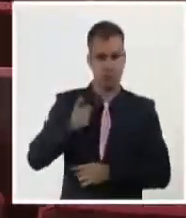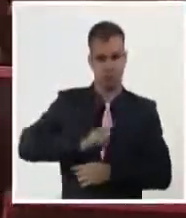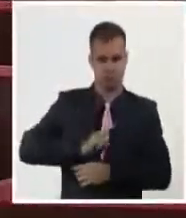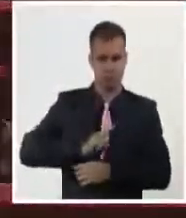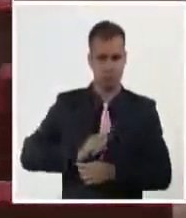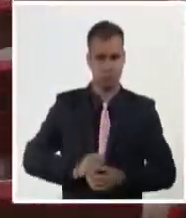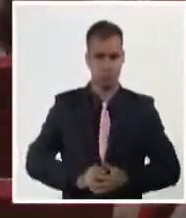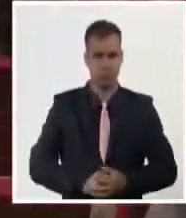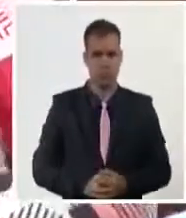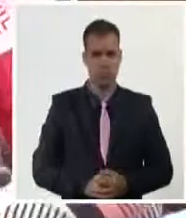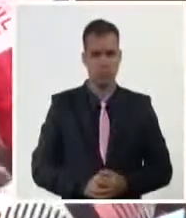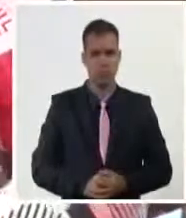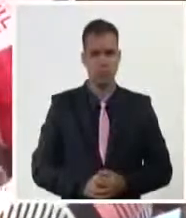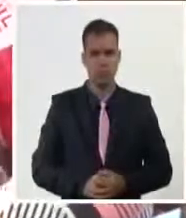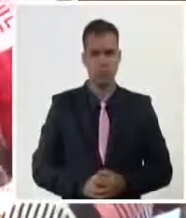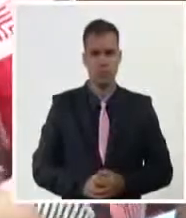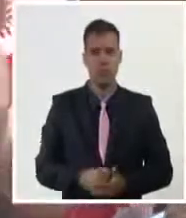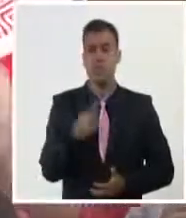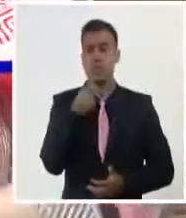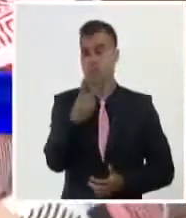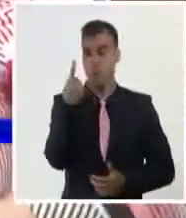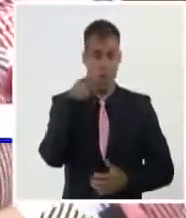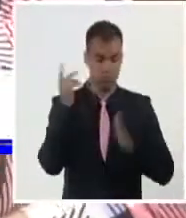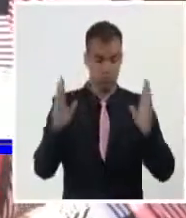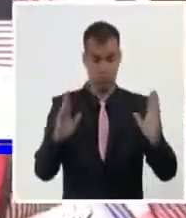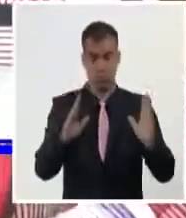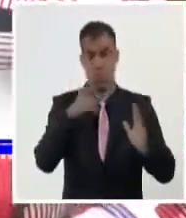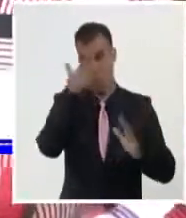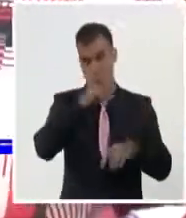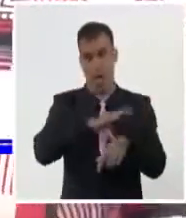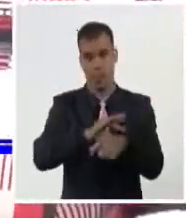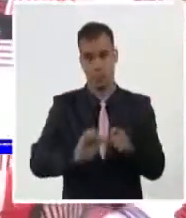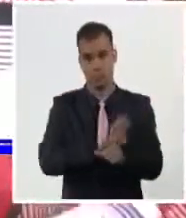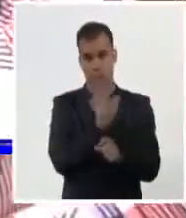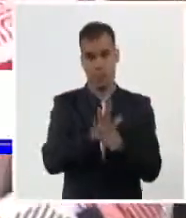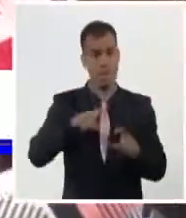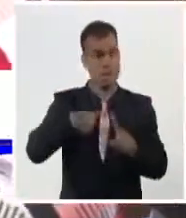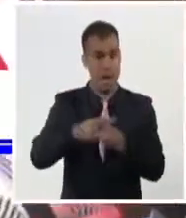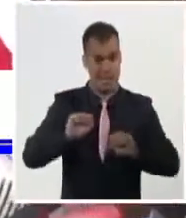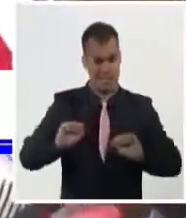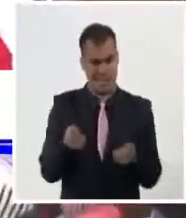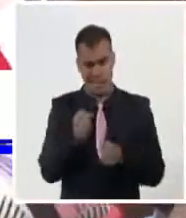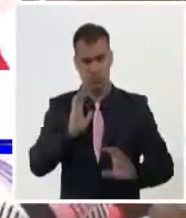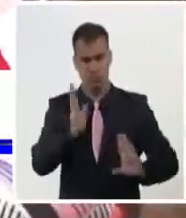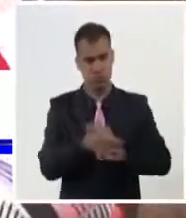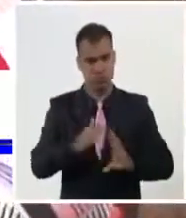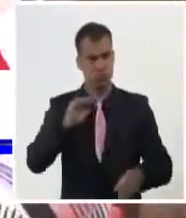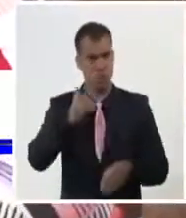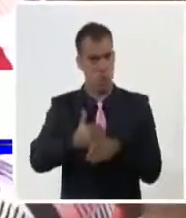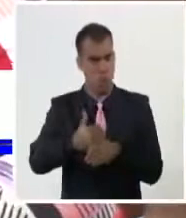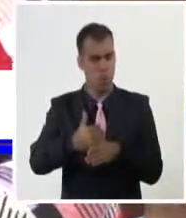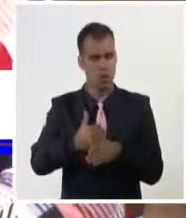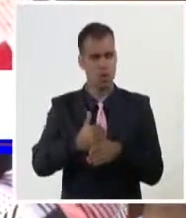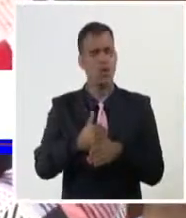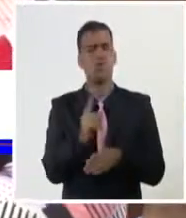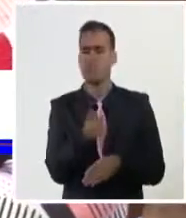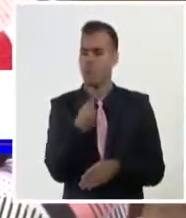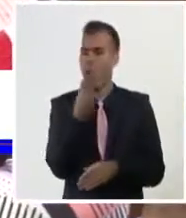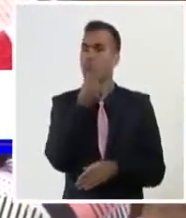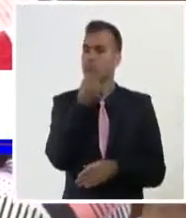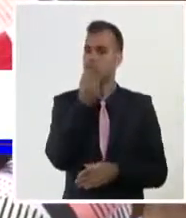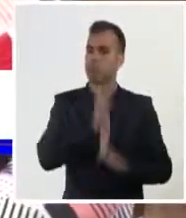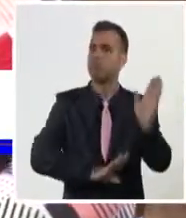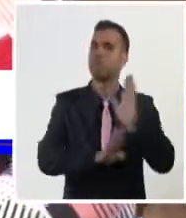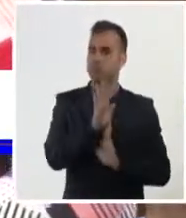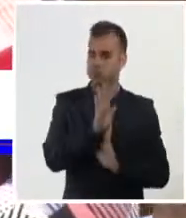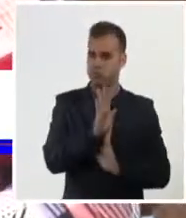En estos 2 últimos años de pandemia y de recrudecimiento del bloqueo, hemos logrado